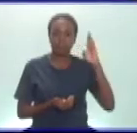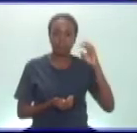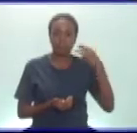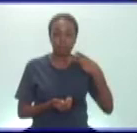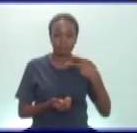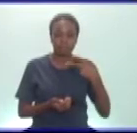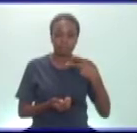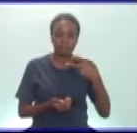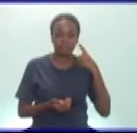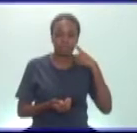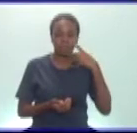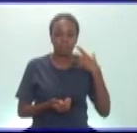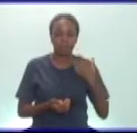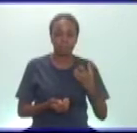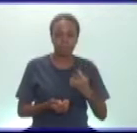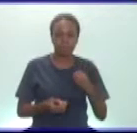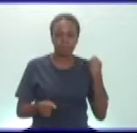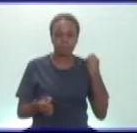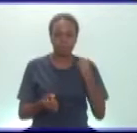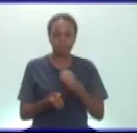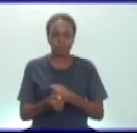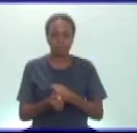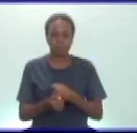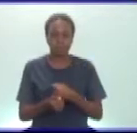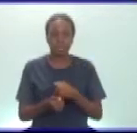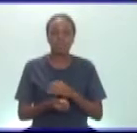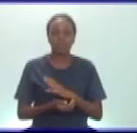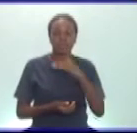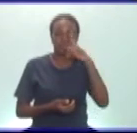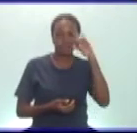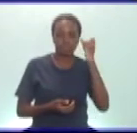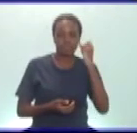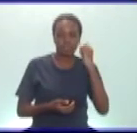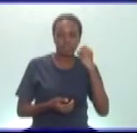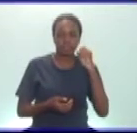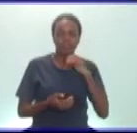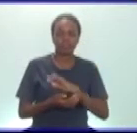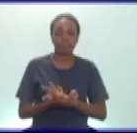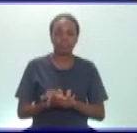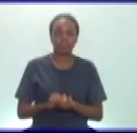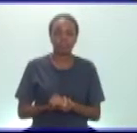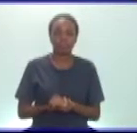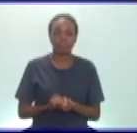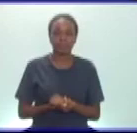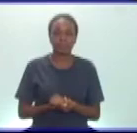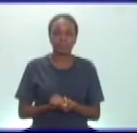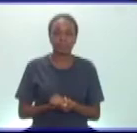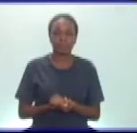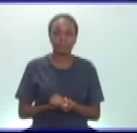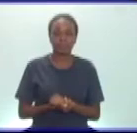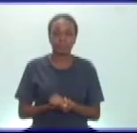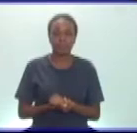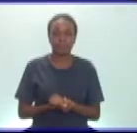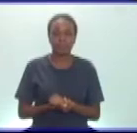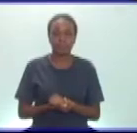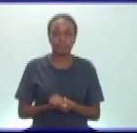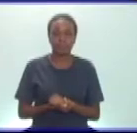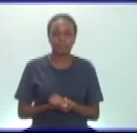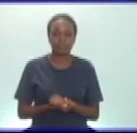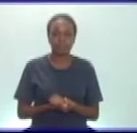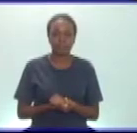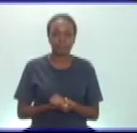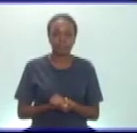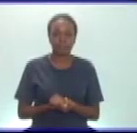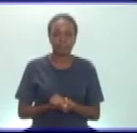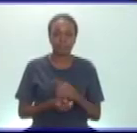que Agamenón incluso lo golpeó con el cetro. Efectivamente, Tersites. Pasemos entonces al inciso C, que